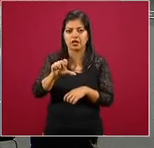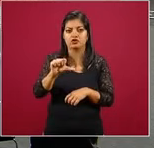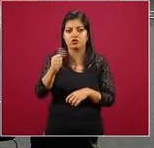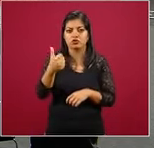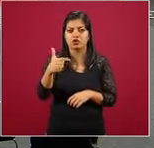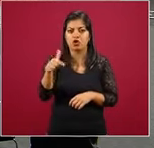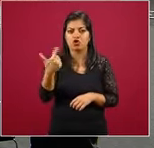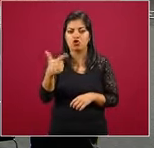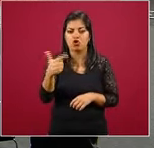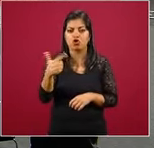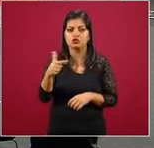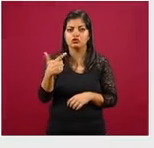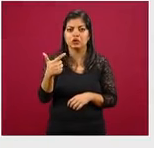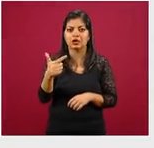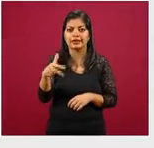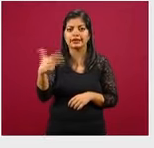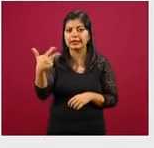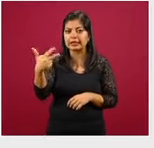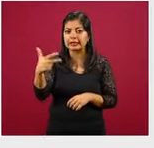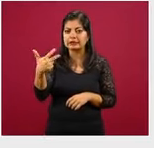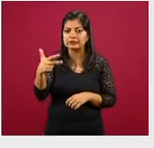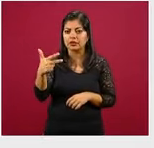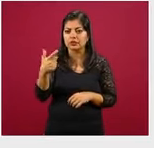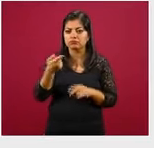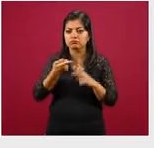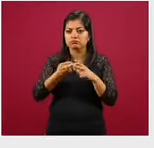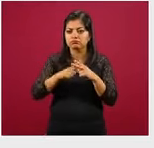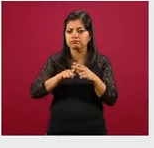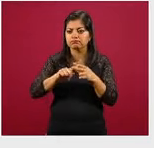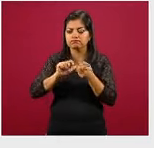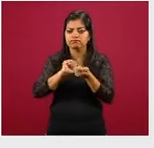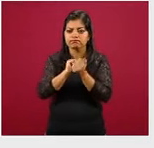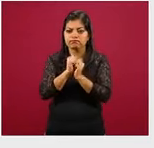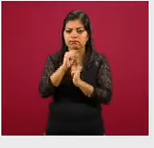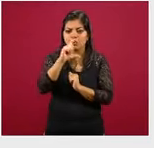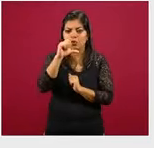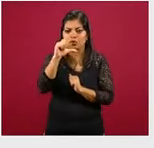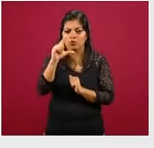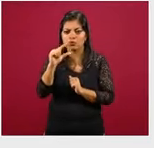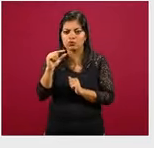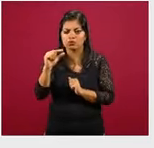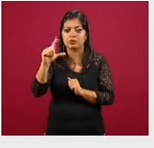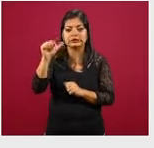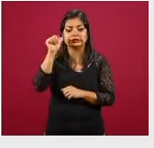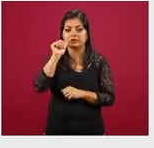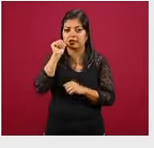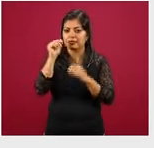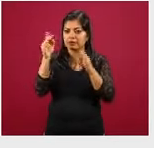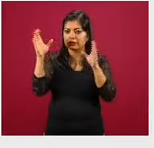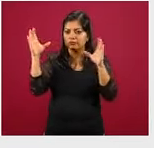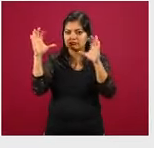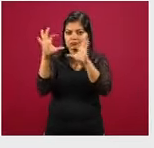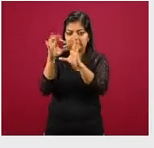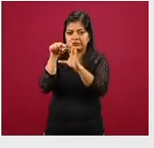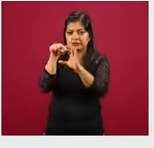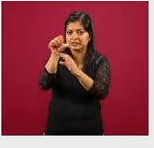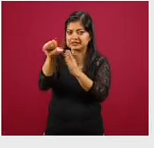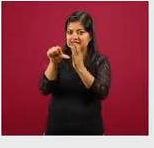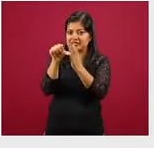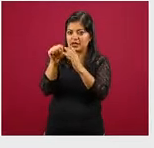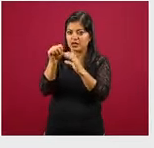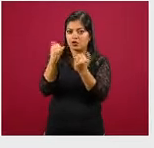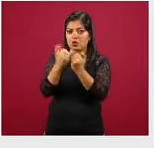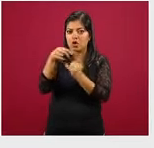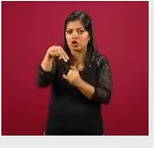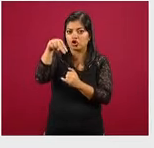12, 13, se empieza ya un poco a dispersar más, siempre es el centro y en este caso el